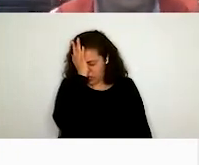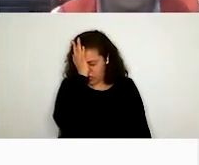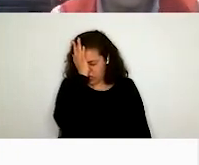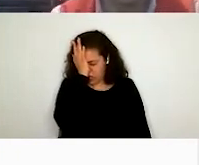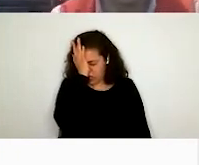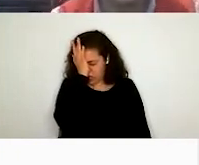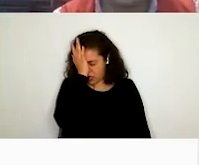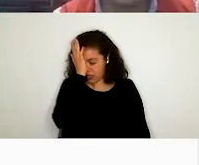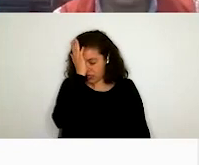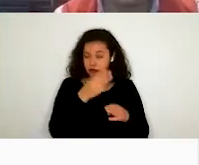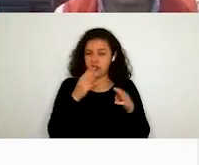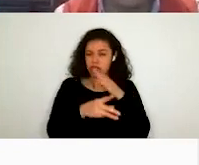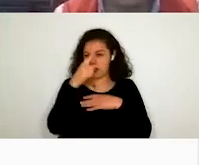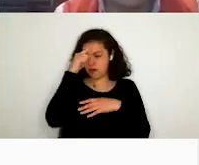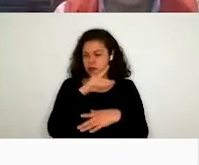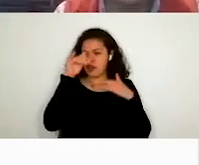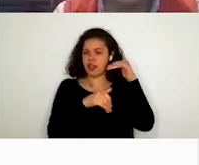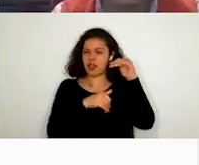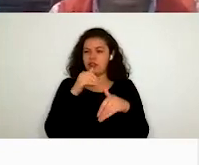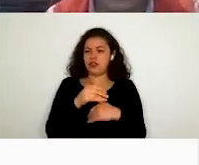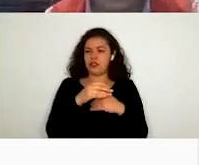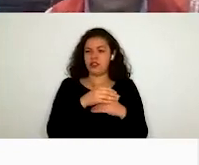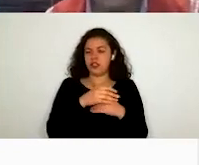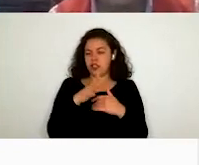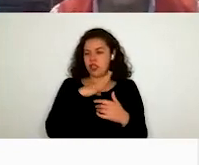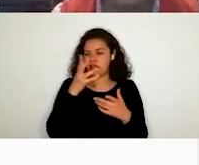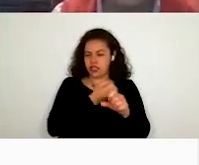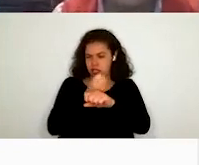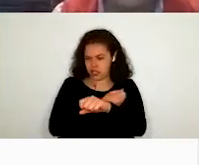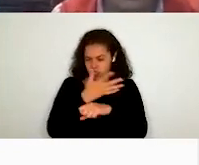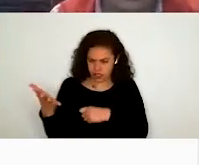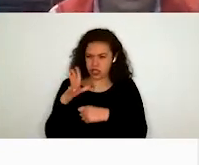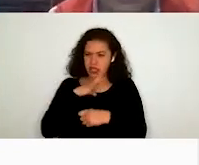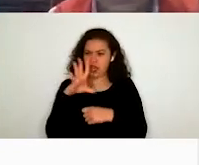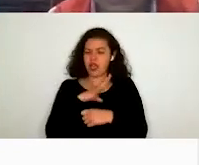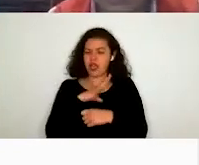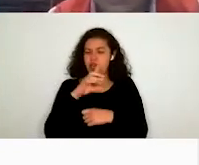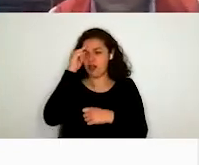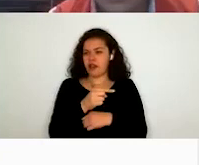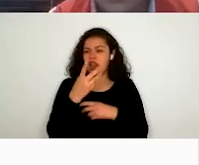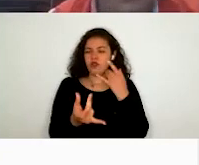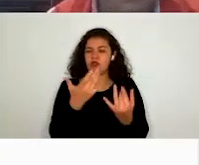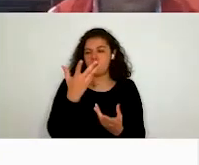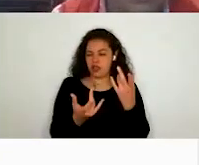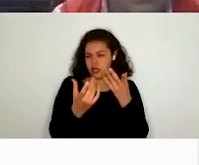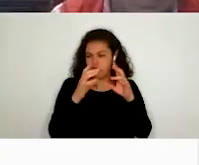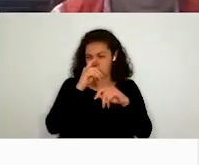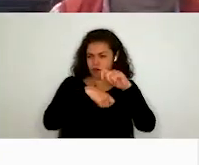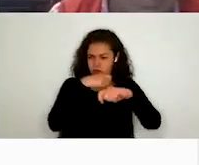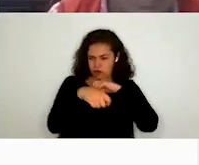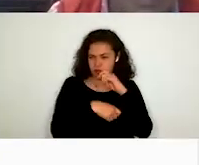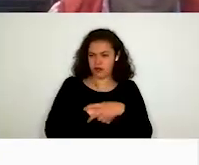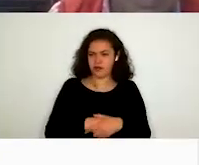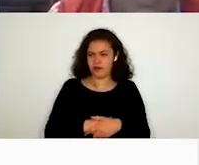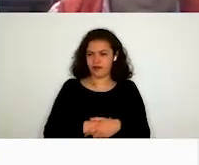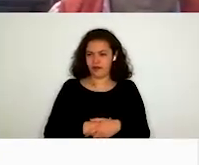auxilios y se utiliza para controlar hemorragias, limpiar, cubrir heridas o quemaduras, prevenir